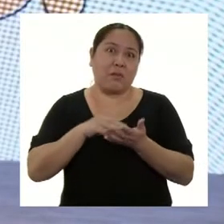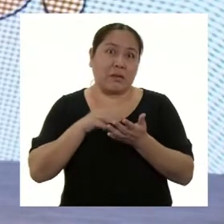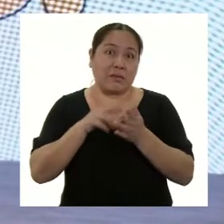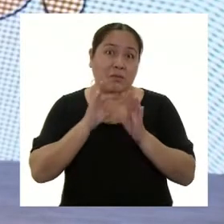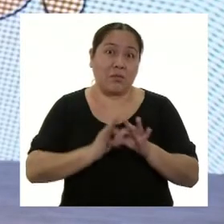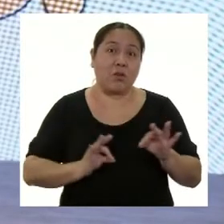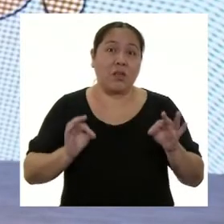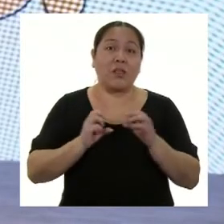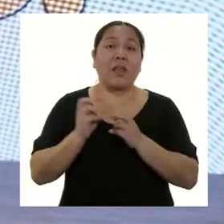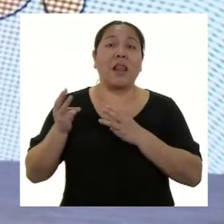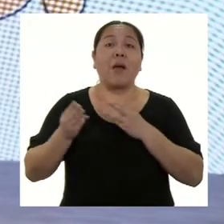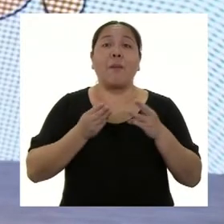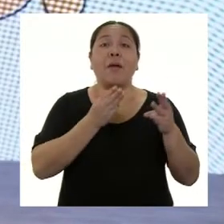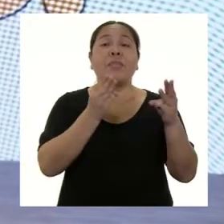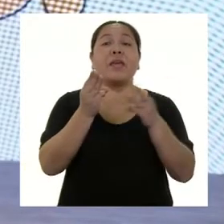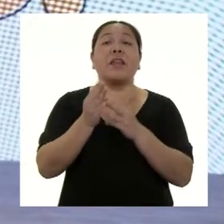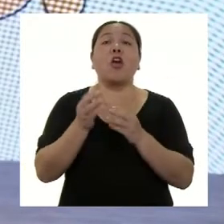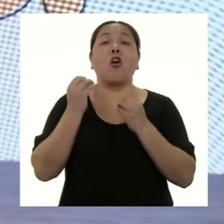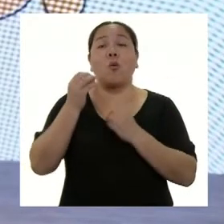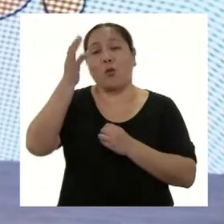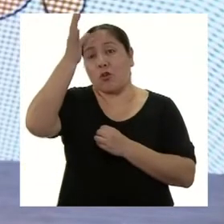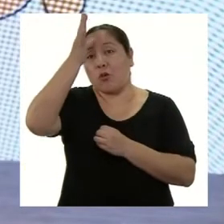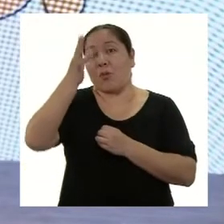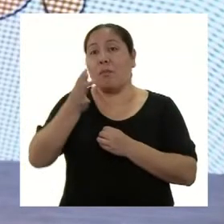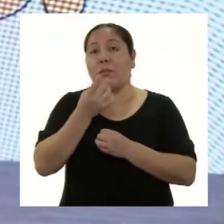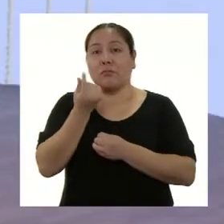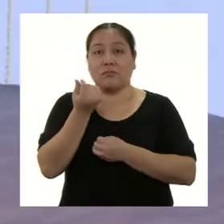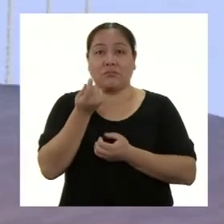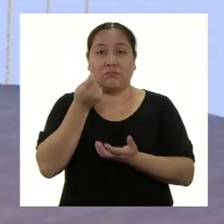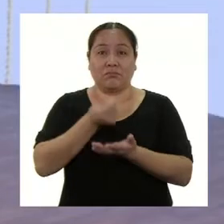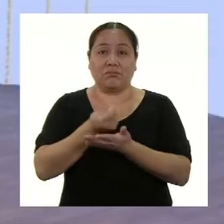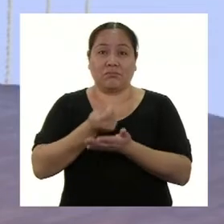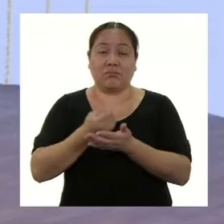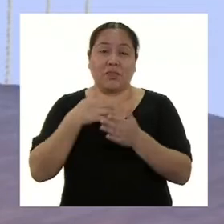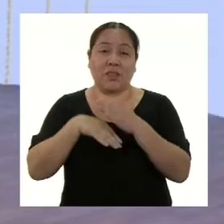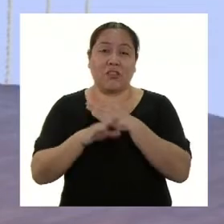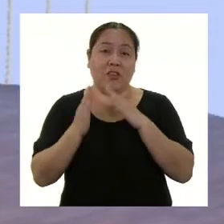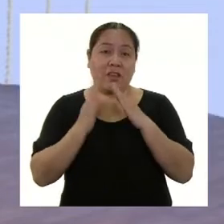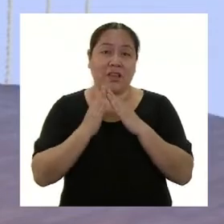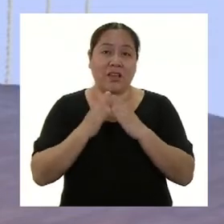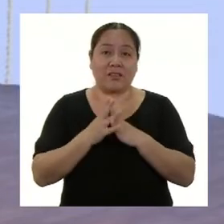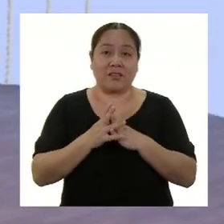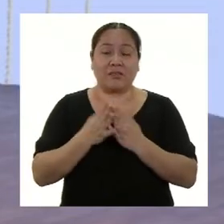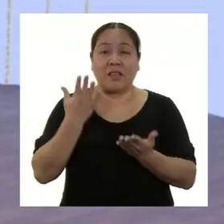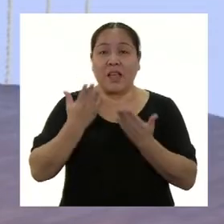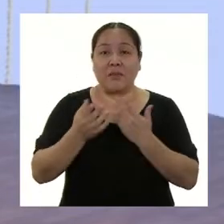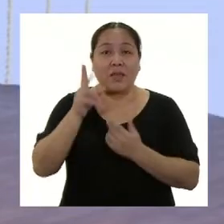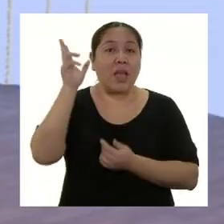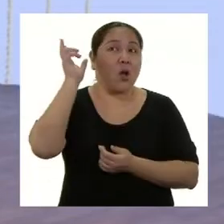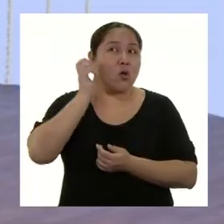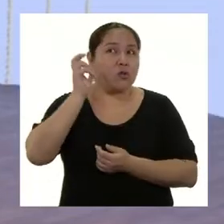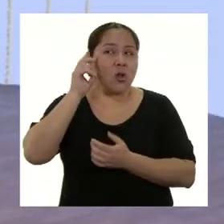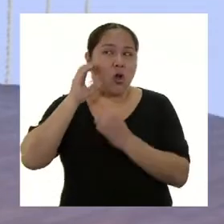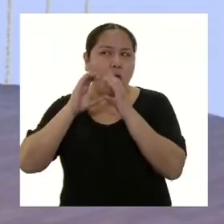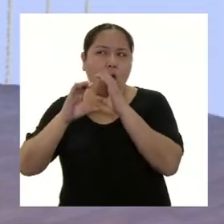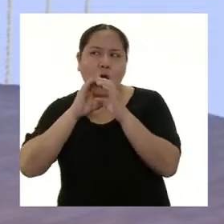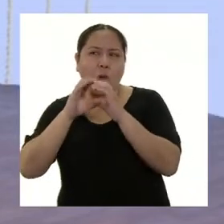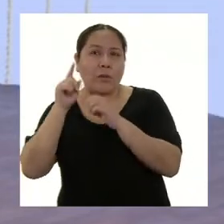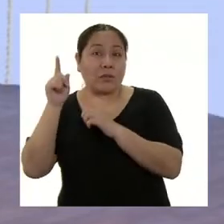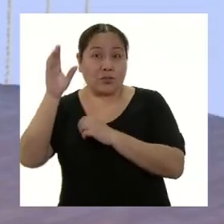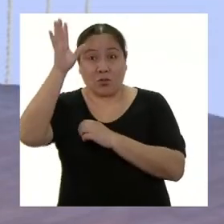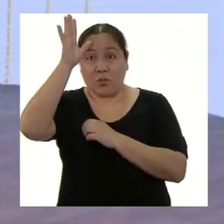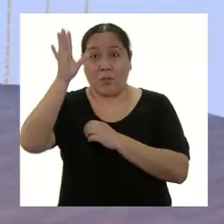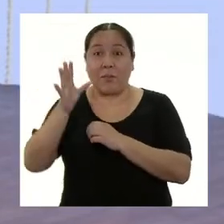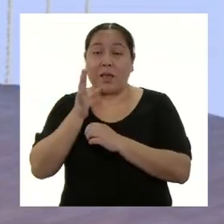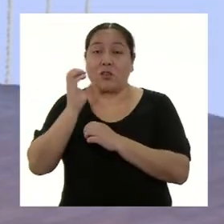será la manera en cómo nuestros padres manejan la economía en el hogar. Probablemente ya hayas escuchado conversaciones de tus papás